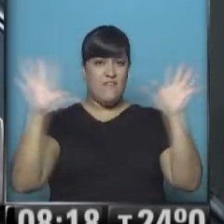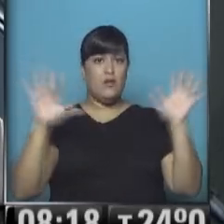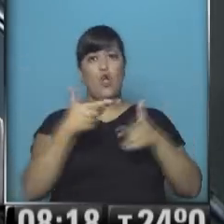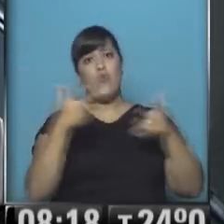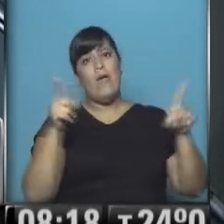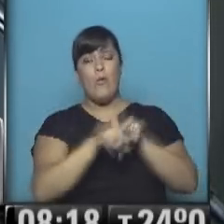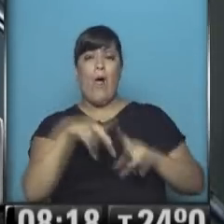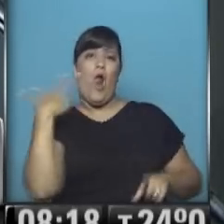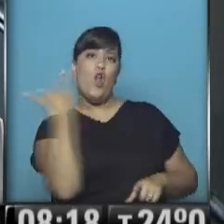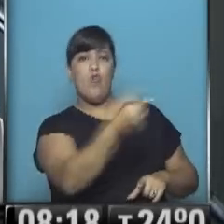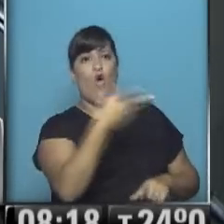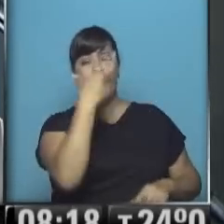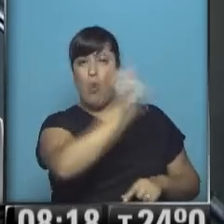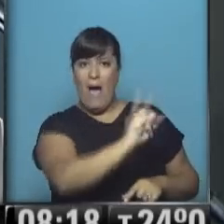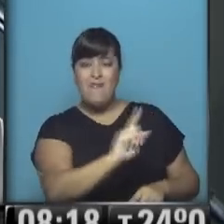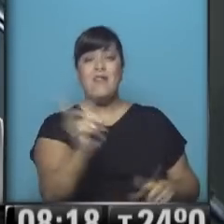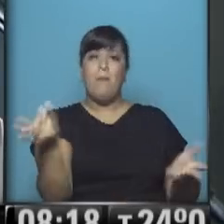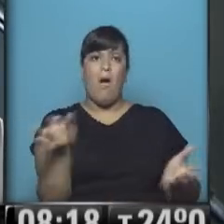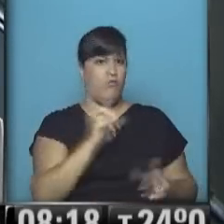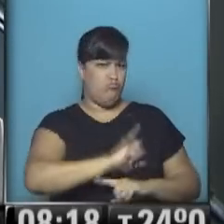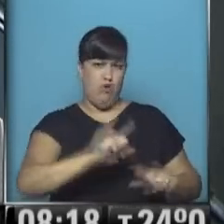de impedimento para que ningún periodista pueda